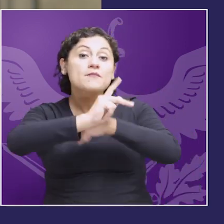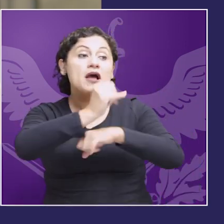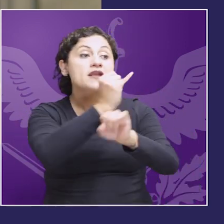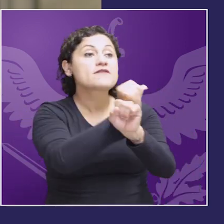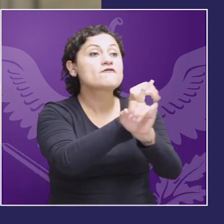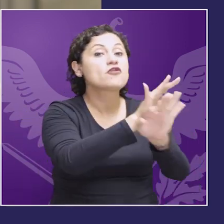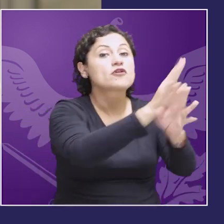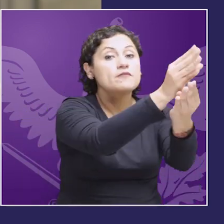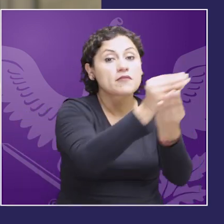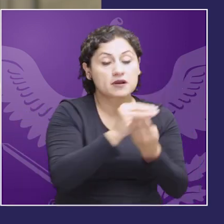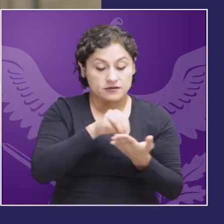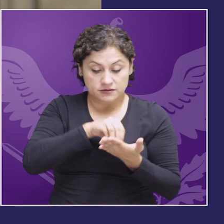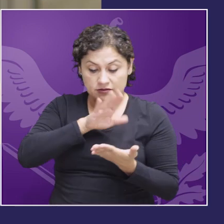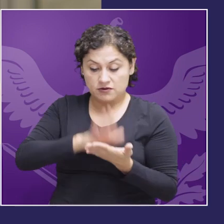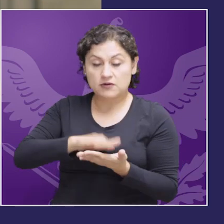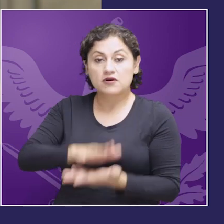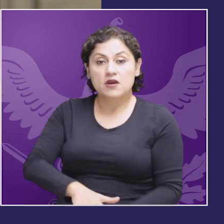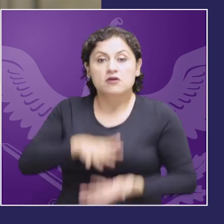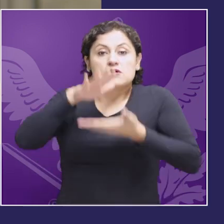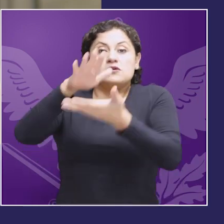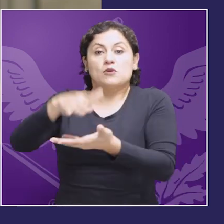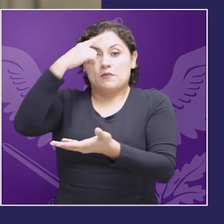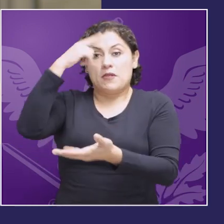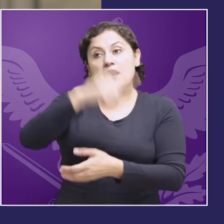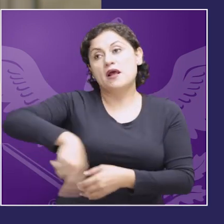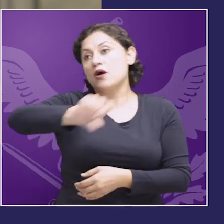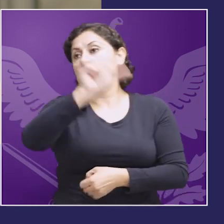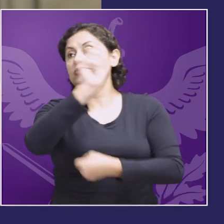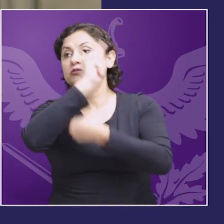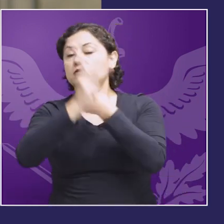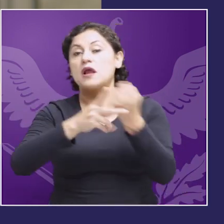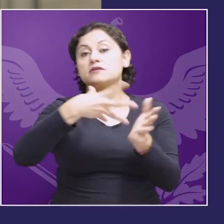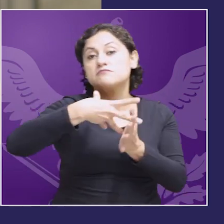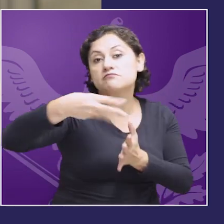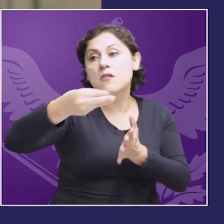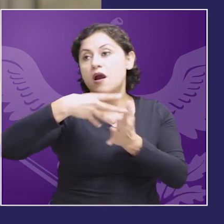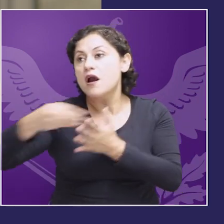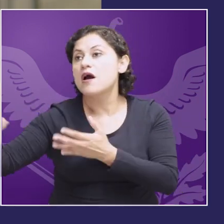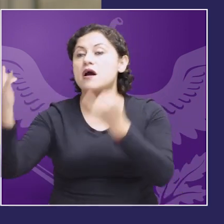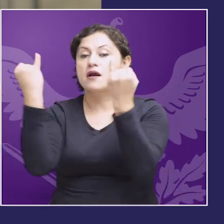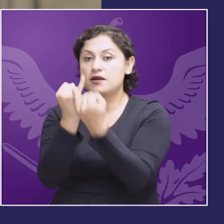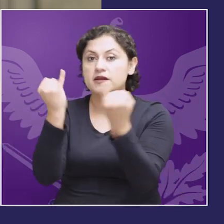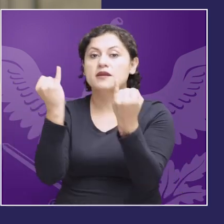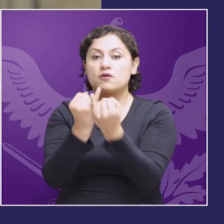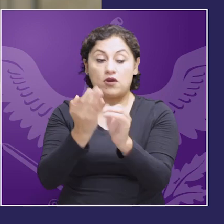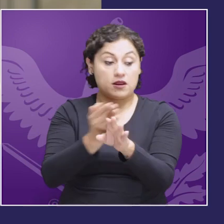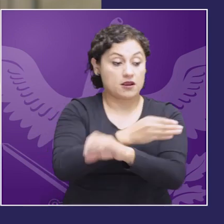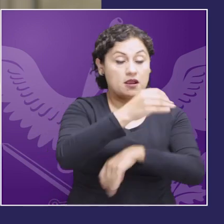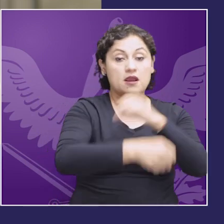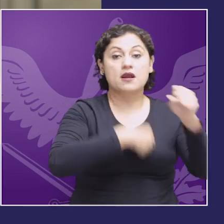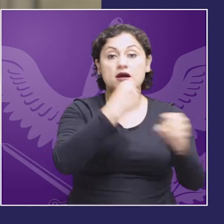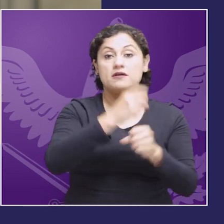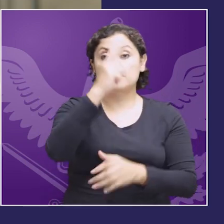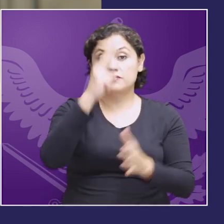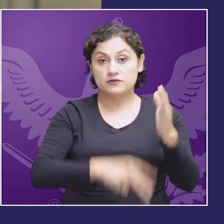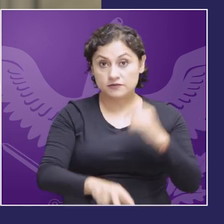pero Argentina llevó todo su acervo a la comisión para ayudarnos a levantar esta información en los países.